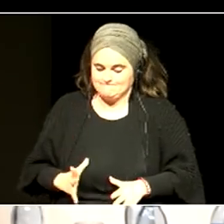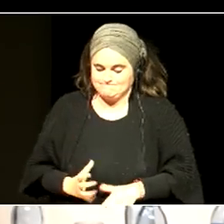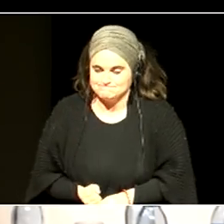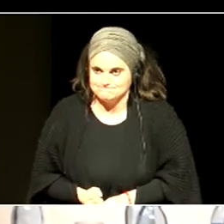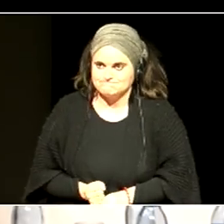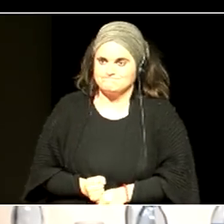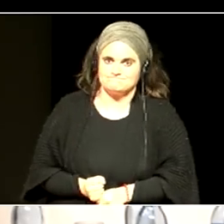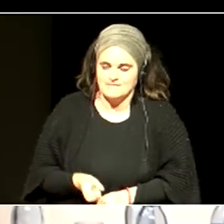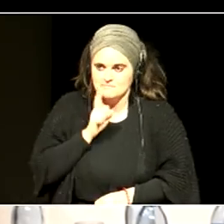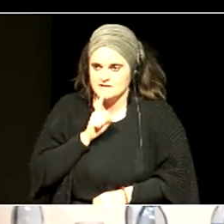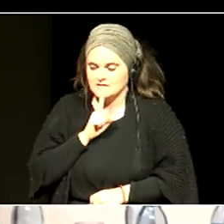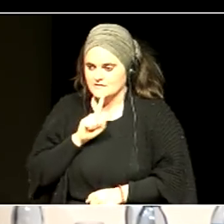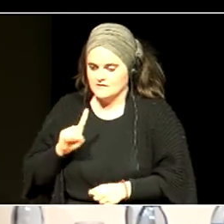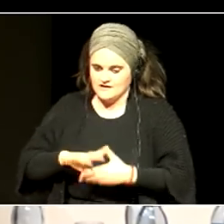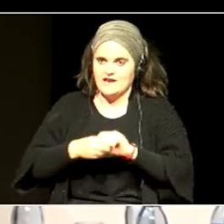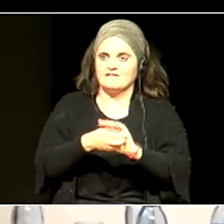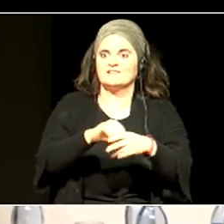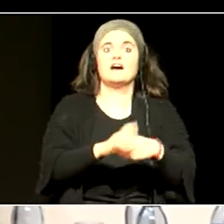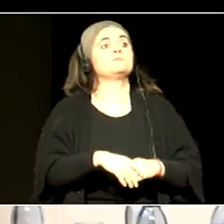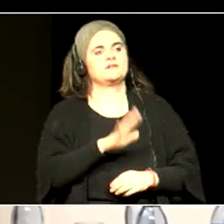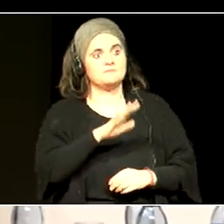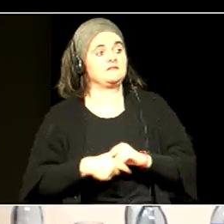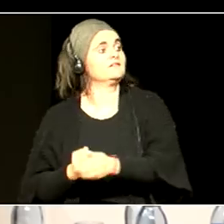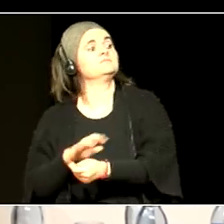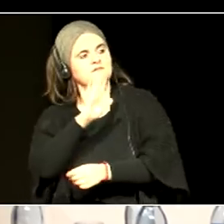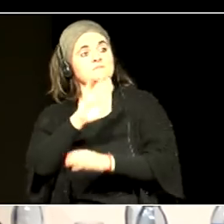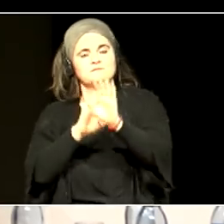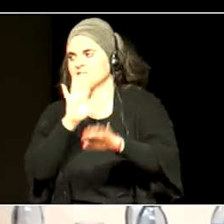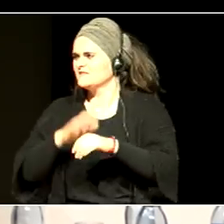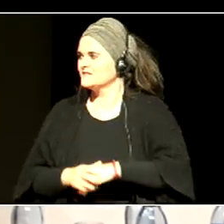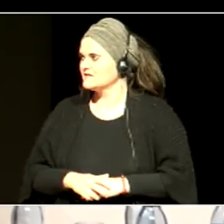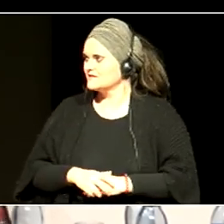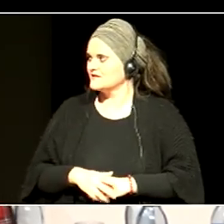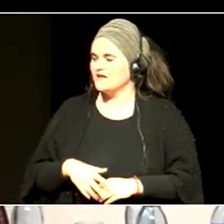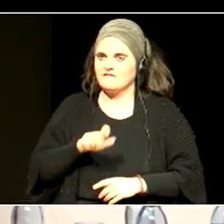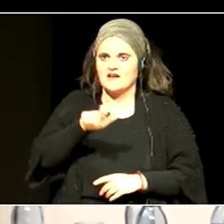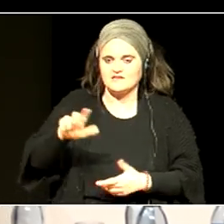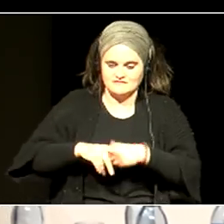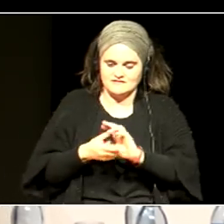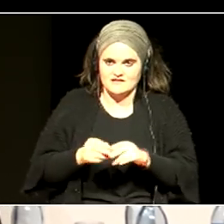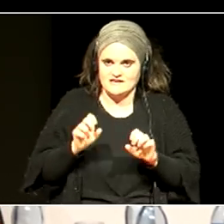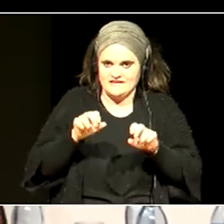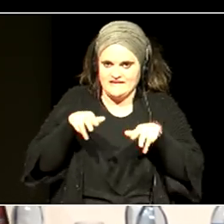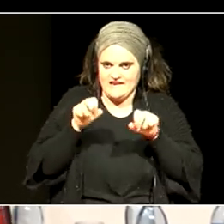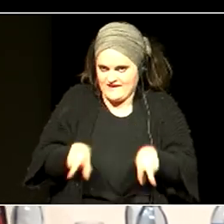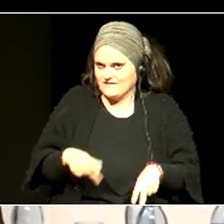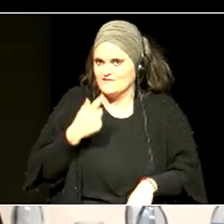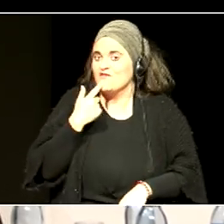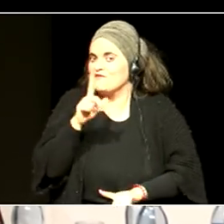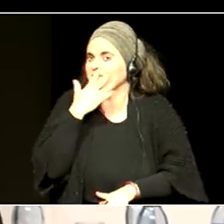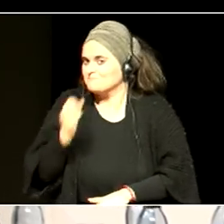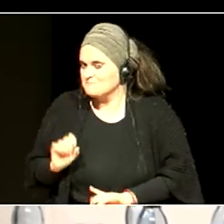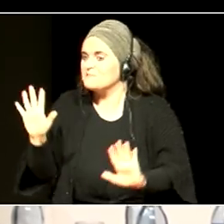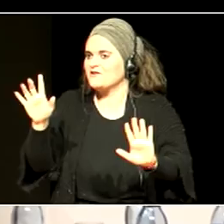mal te ha siñar Lávate las manos Opa op y pues chica Pues habrá un montón de gente sin lavarse no digáis Pero hay gente sin lavarse las